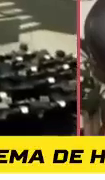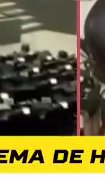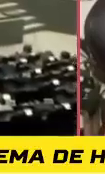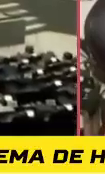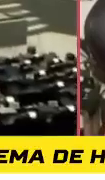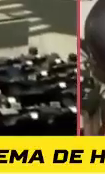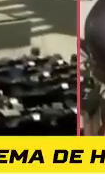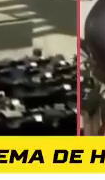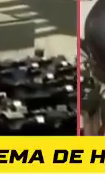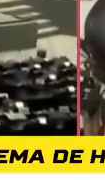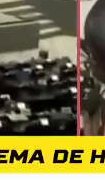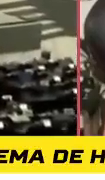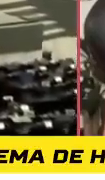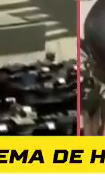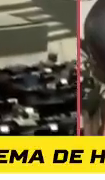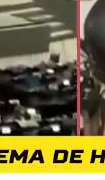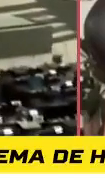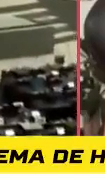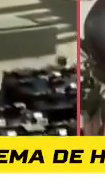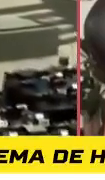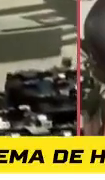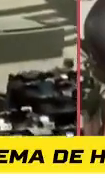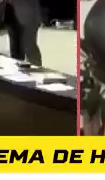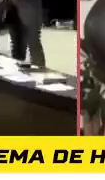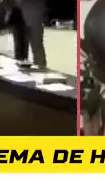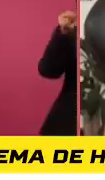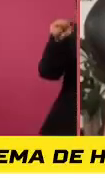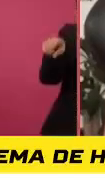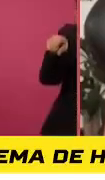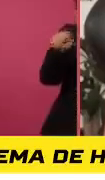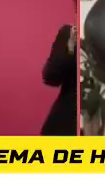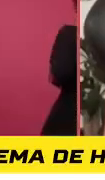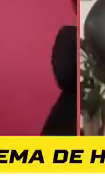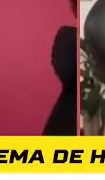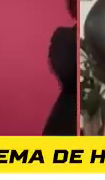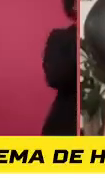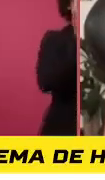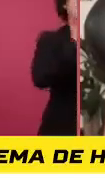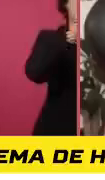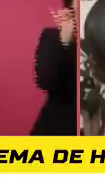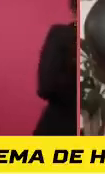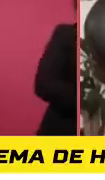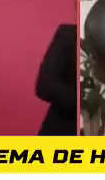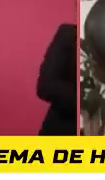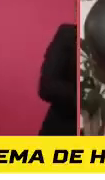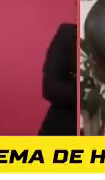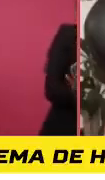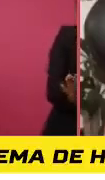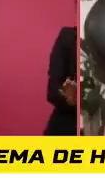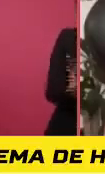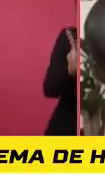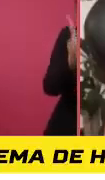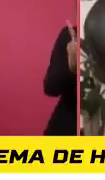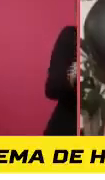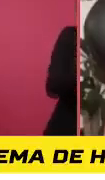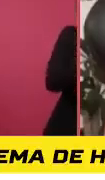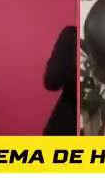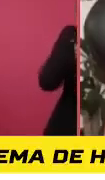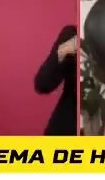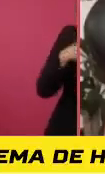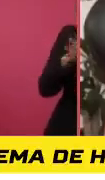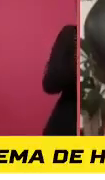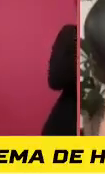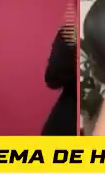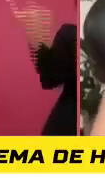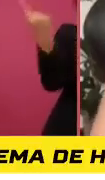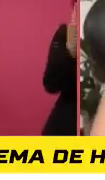que no es neutral, ese uso político se hace más evidente. Yo creo que tiene que ver con eso. Oye, Ingrid, y bueno, vamos a lo que sigue. ¿Qué es